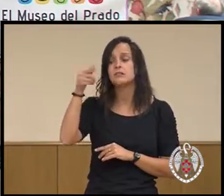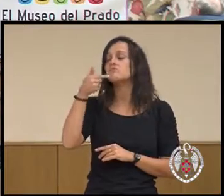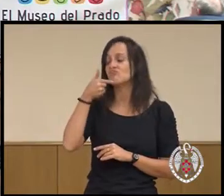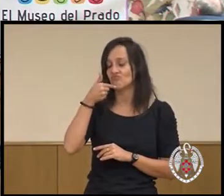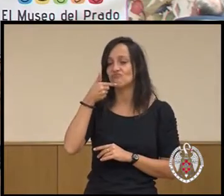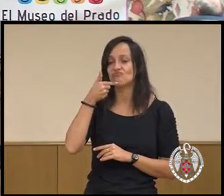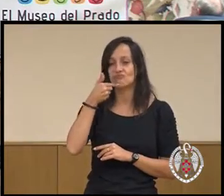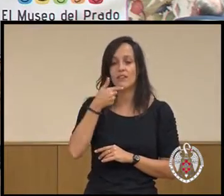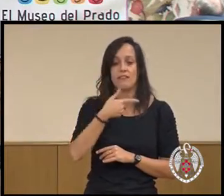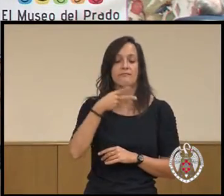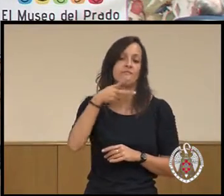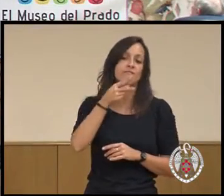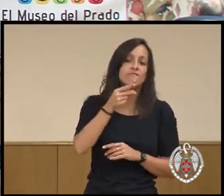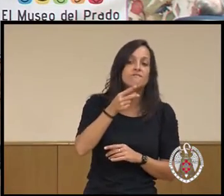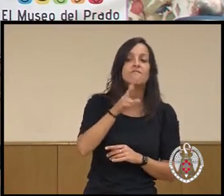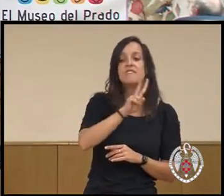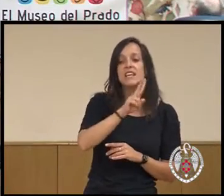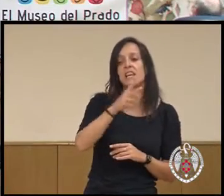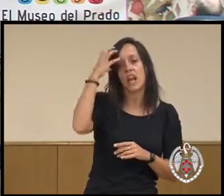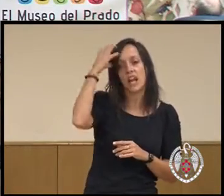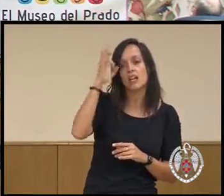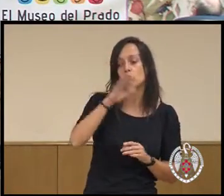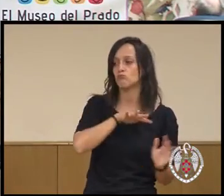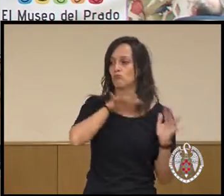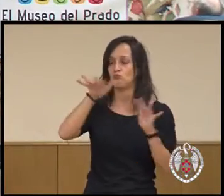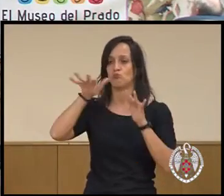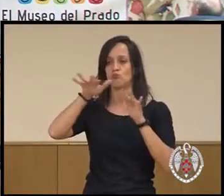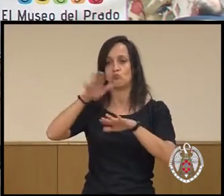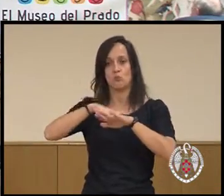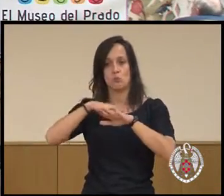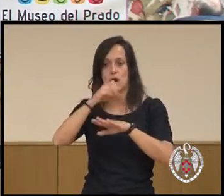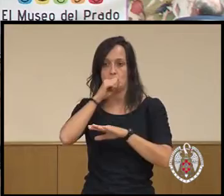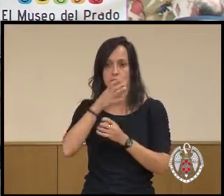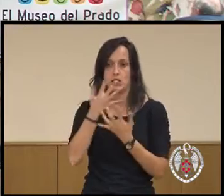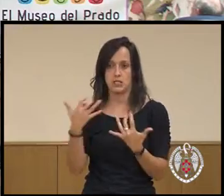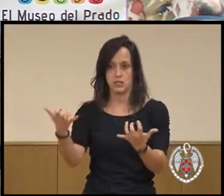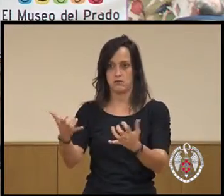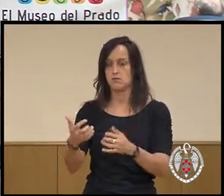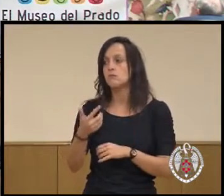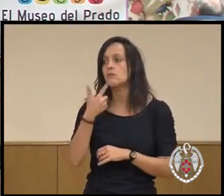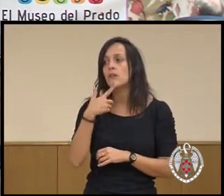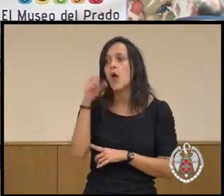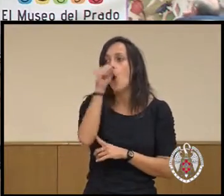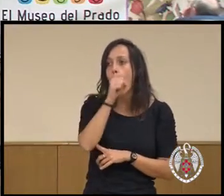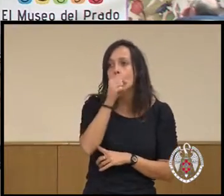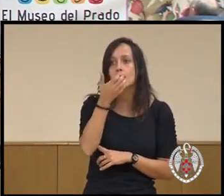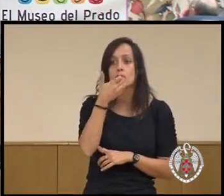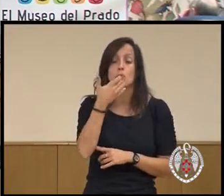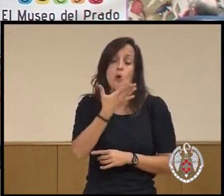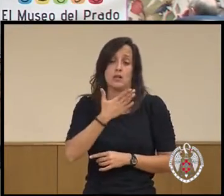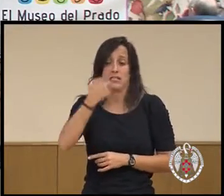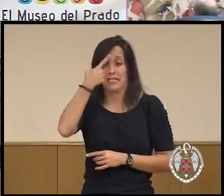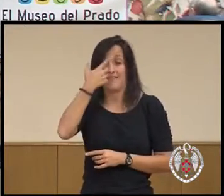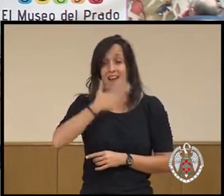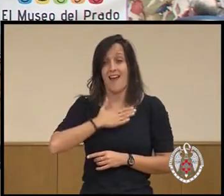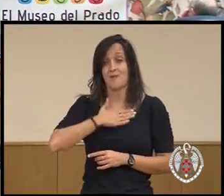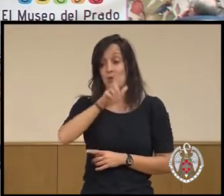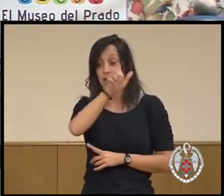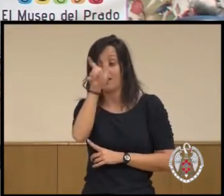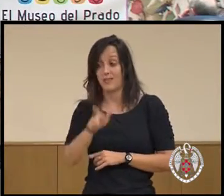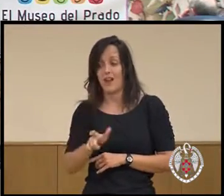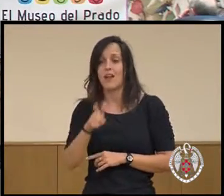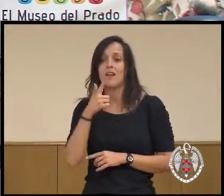Felipe IV. La imagen del resurgimiento de la monarquía se lleva a cabo a través de la ópera, de música italiana, por supuesto, y de verso